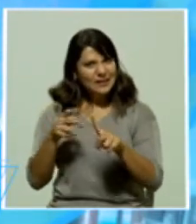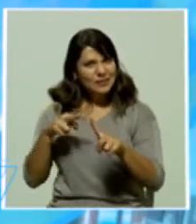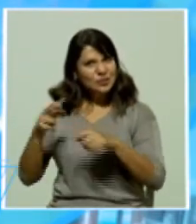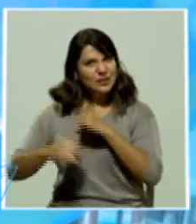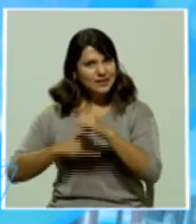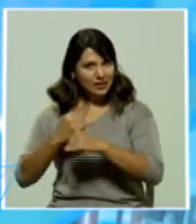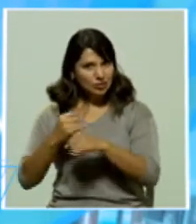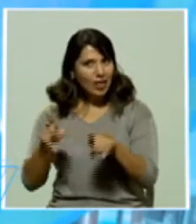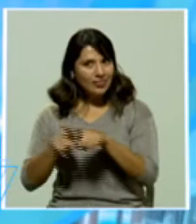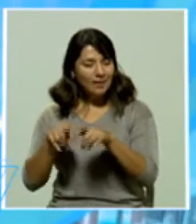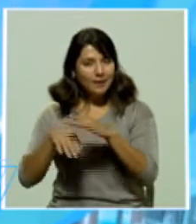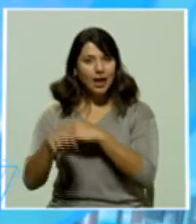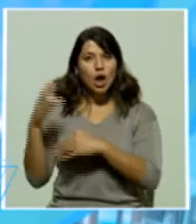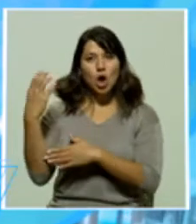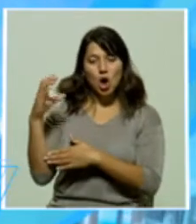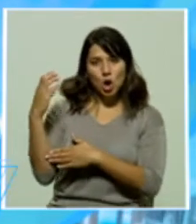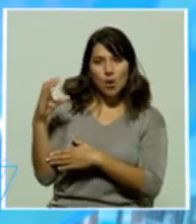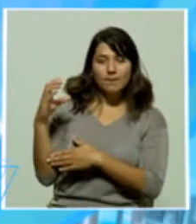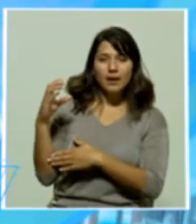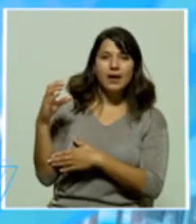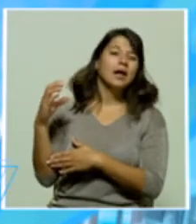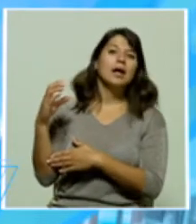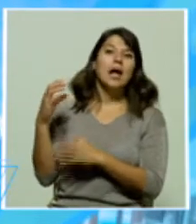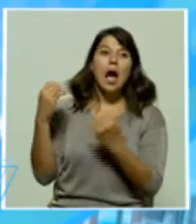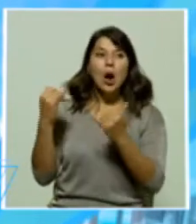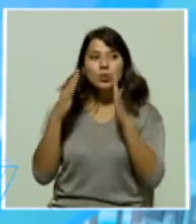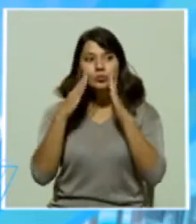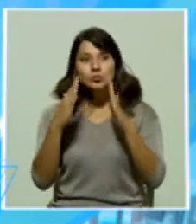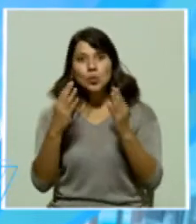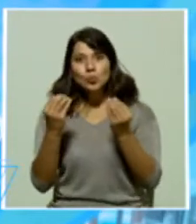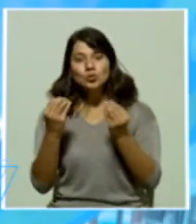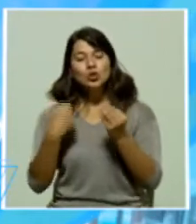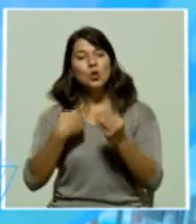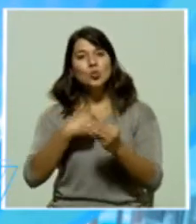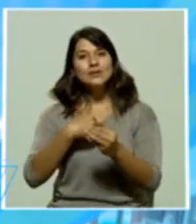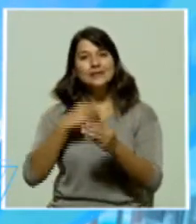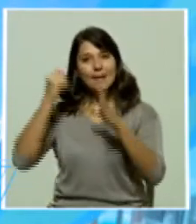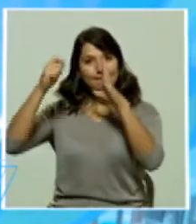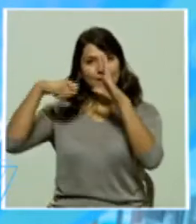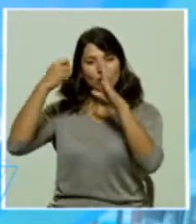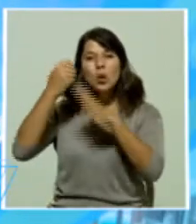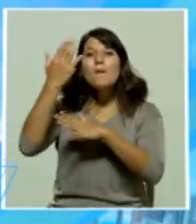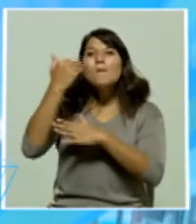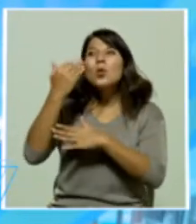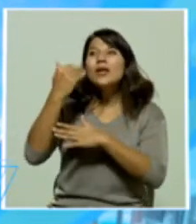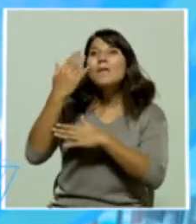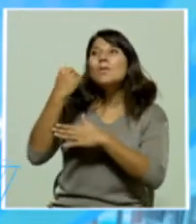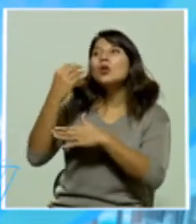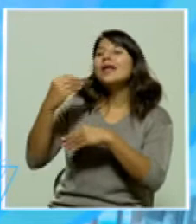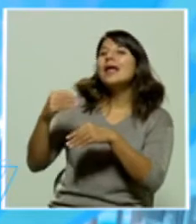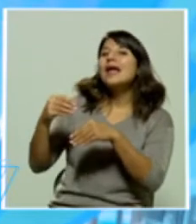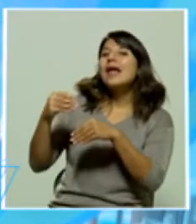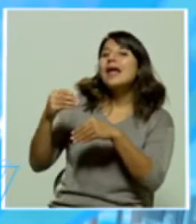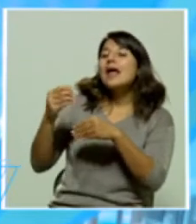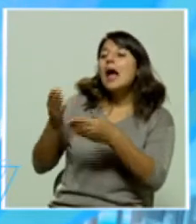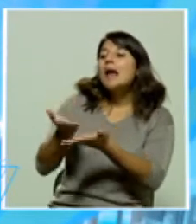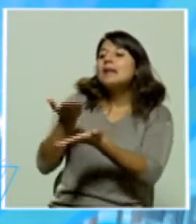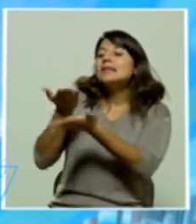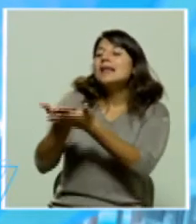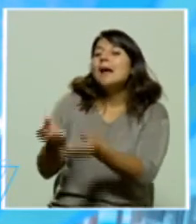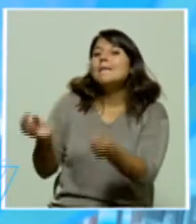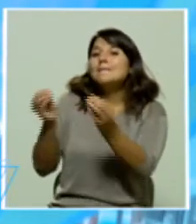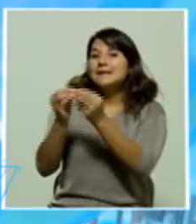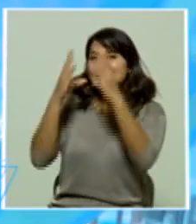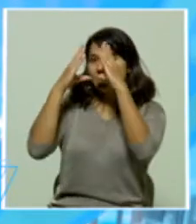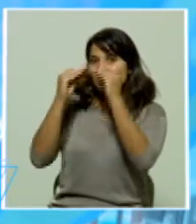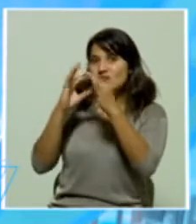Colombia particularmente, le han puesto mucha atención al documental porque suma algunos datos en los